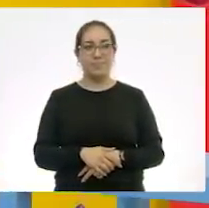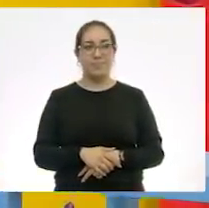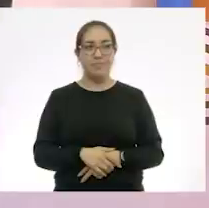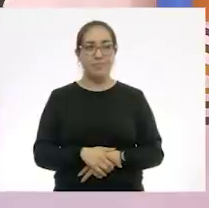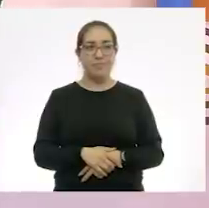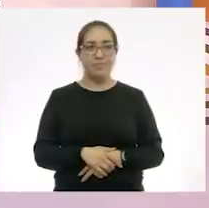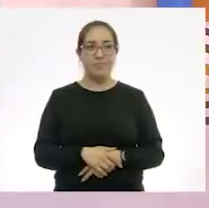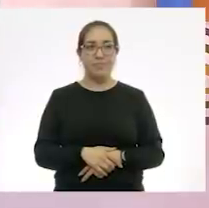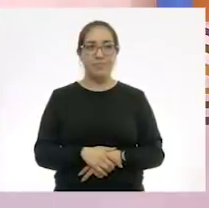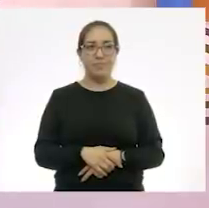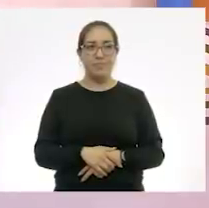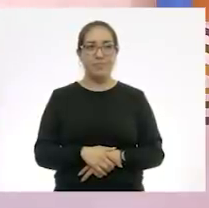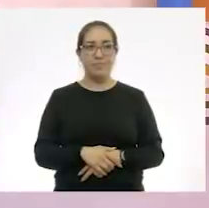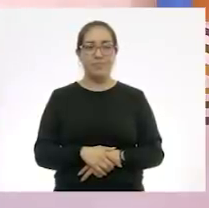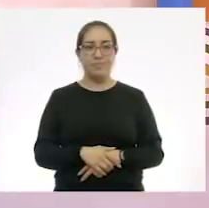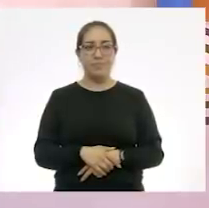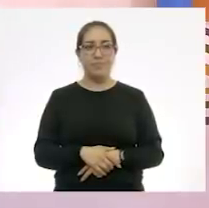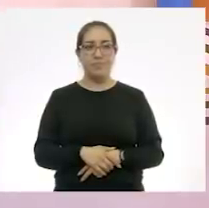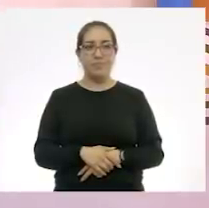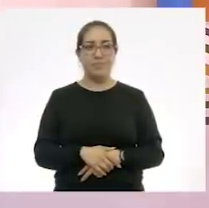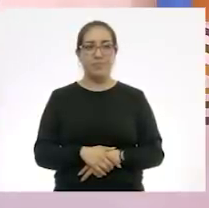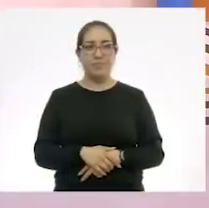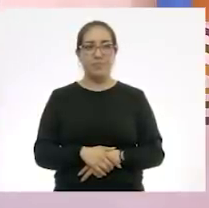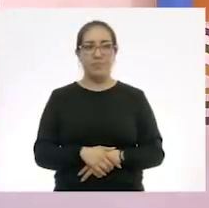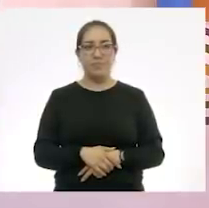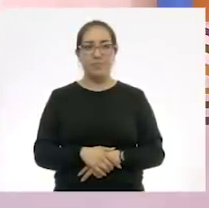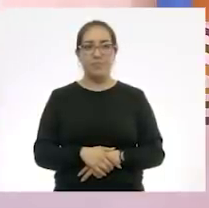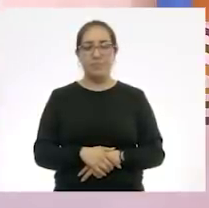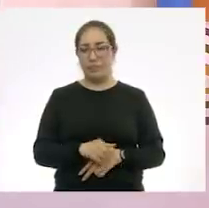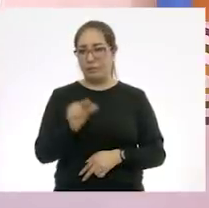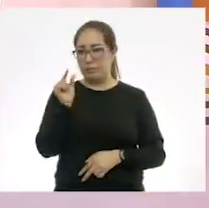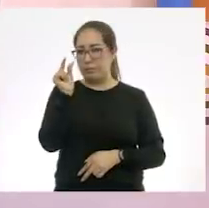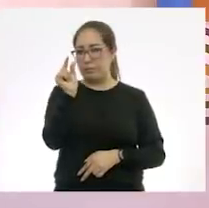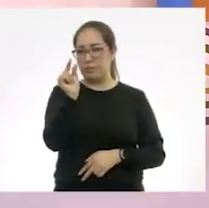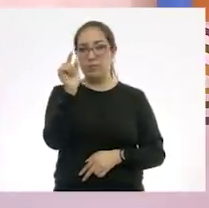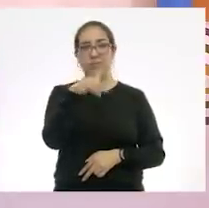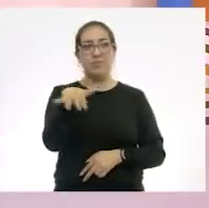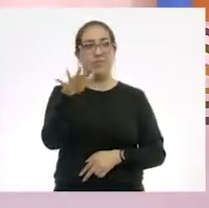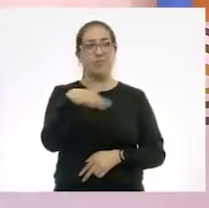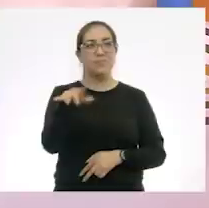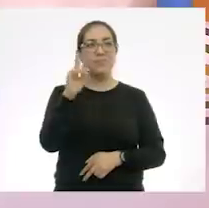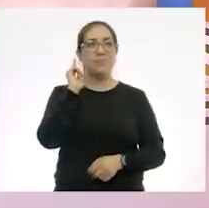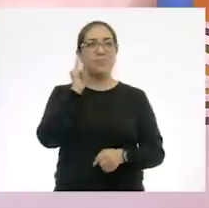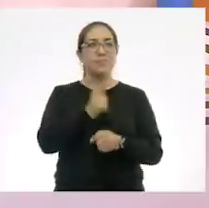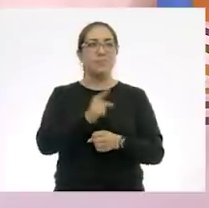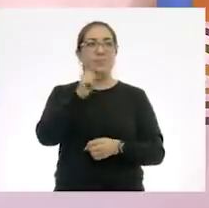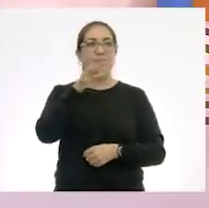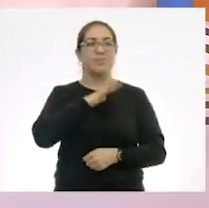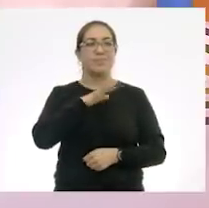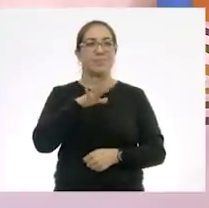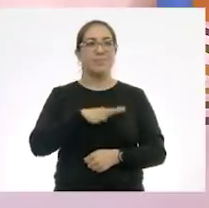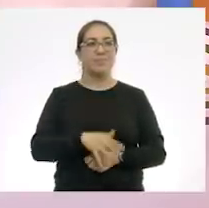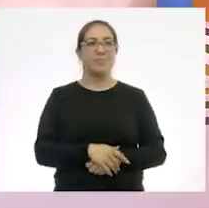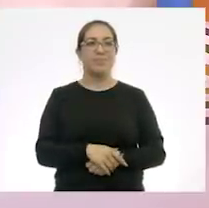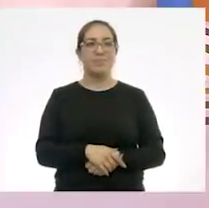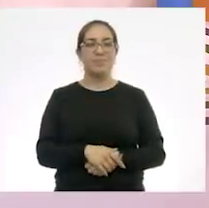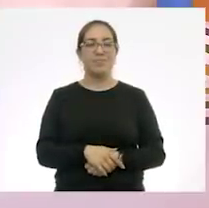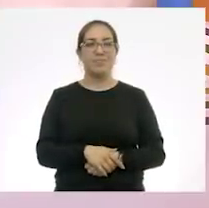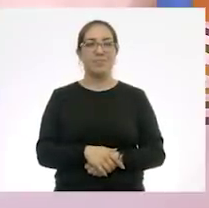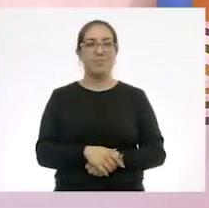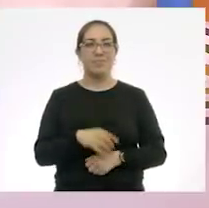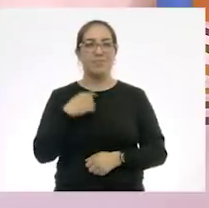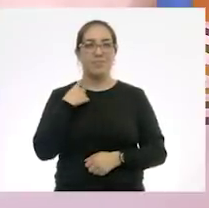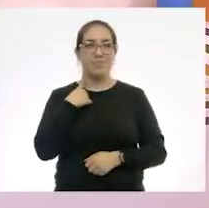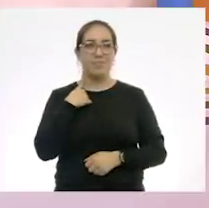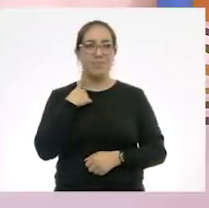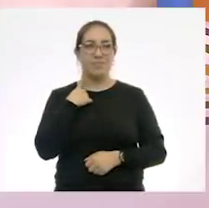Eso sí debe ser un poco más complicada porque es mucho más pequeña. ¡Ah! ¡Aquí estás! Casi nos muerde y no